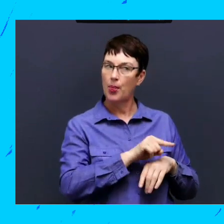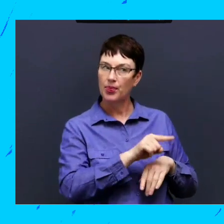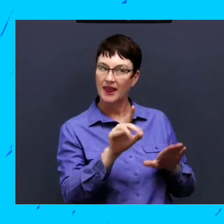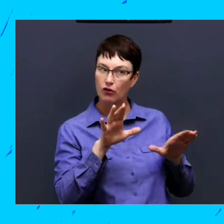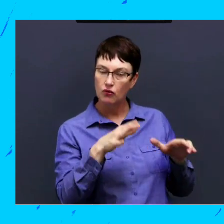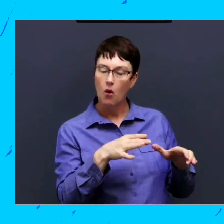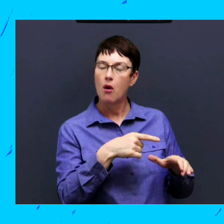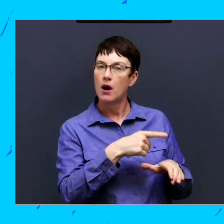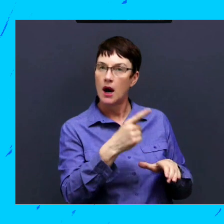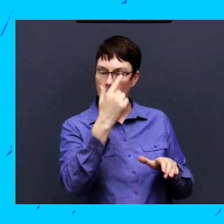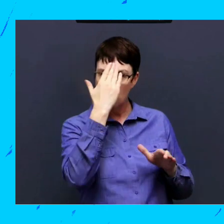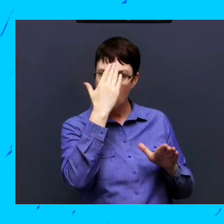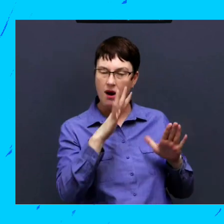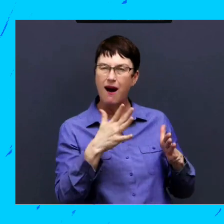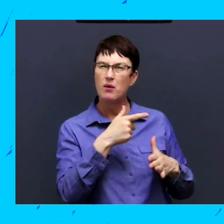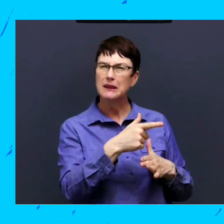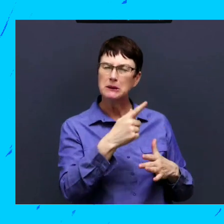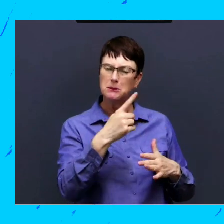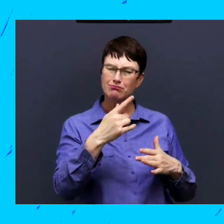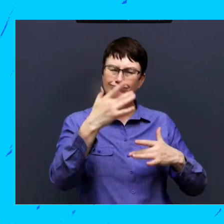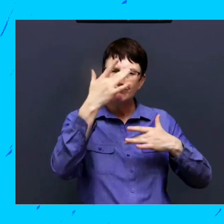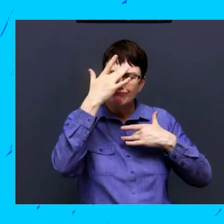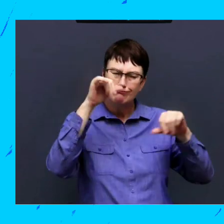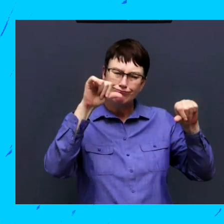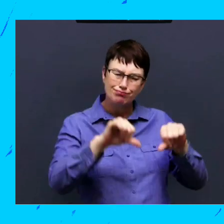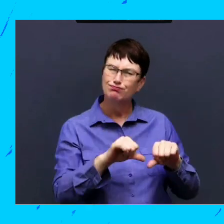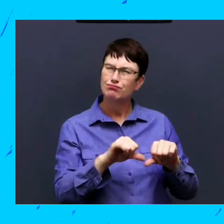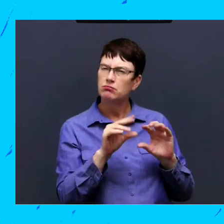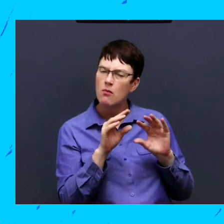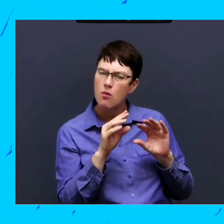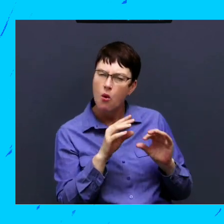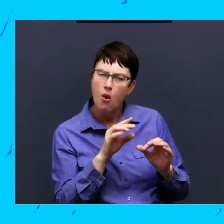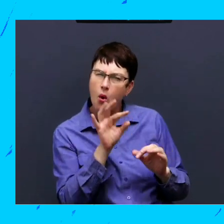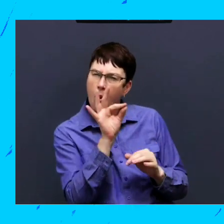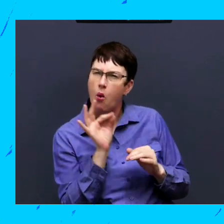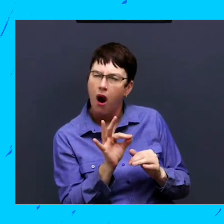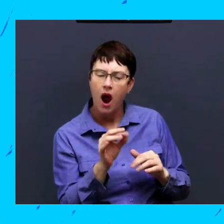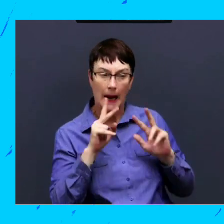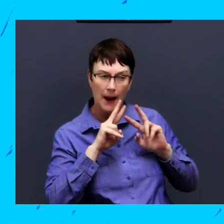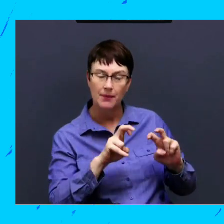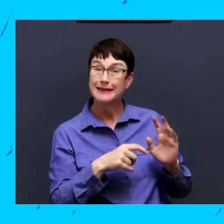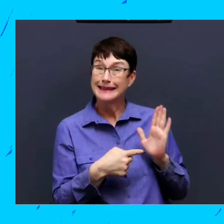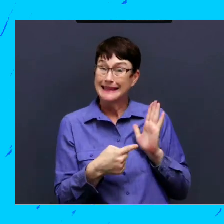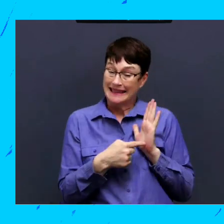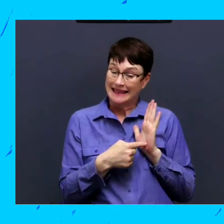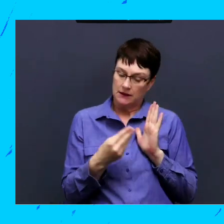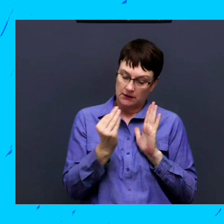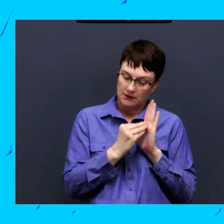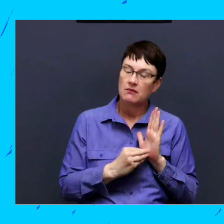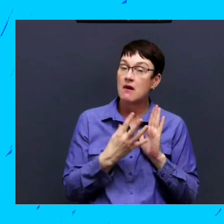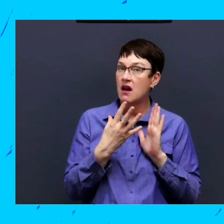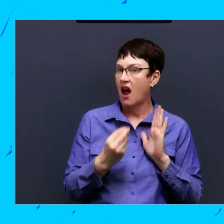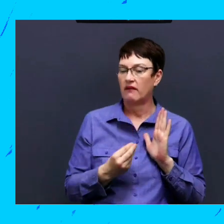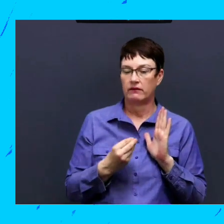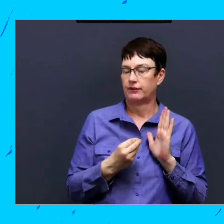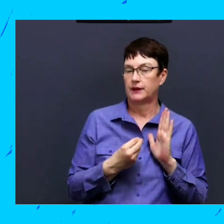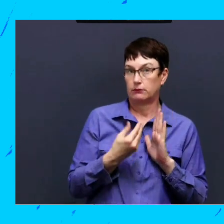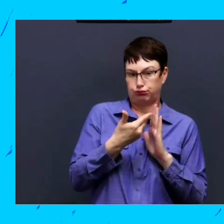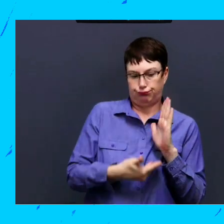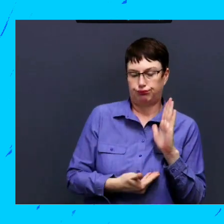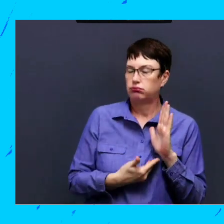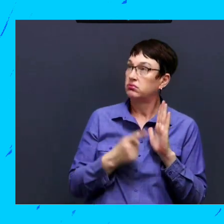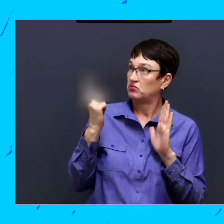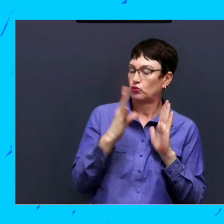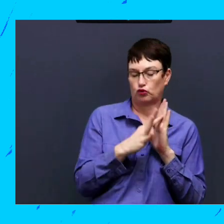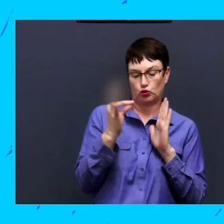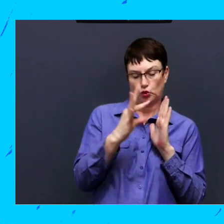adolescentes, ayuda a identificar las principales causas de salud mental